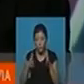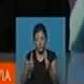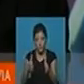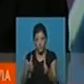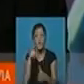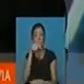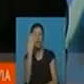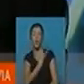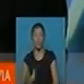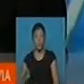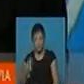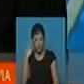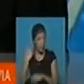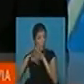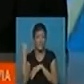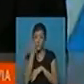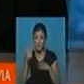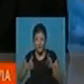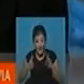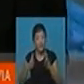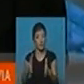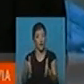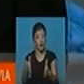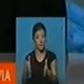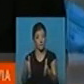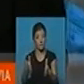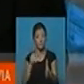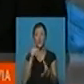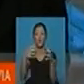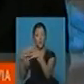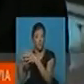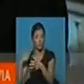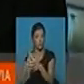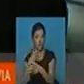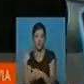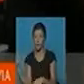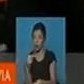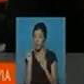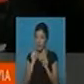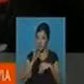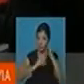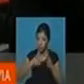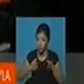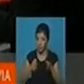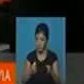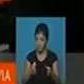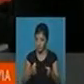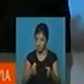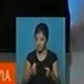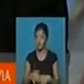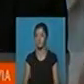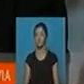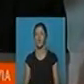fue una carretera, y había una oposición muy sostenida de organizaciones sociales, organizaciones indígenas, es decir, que